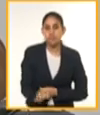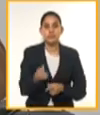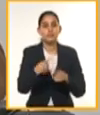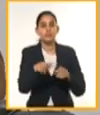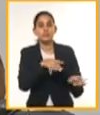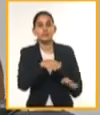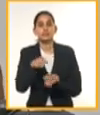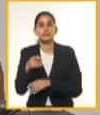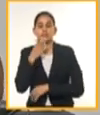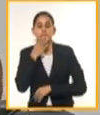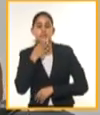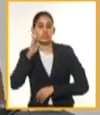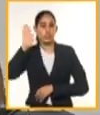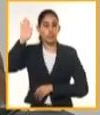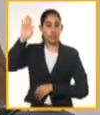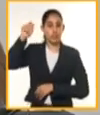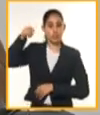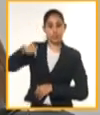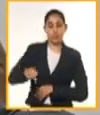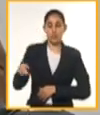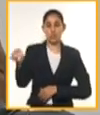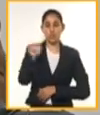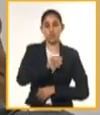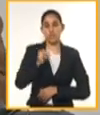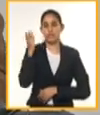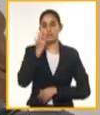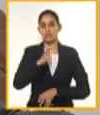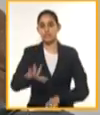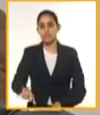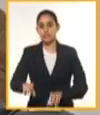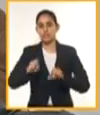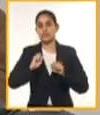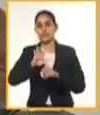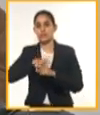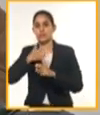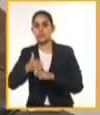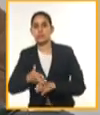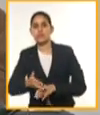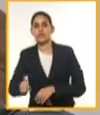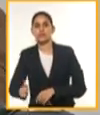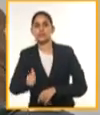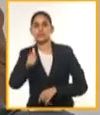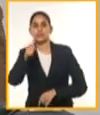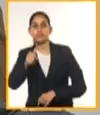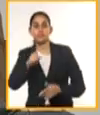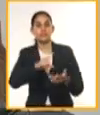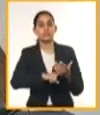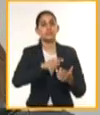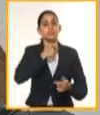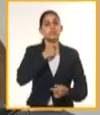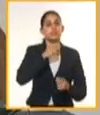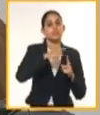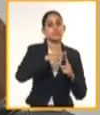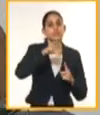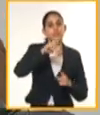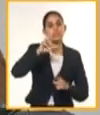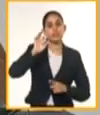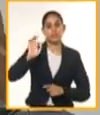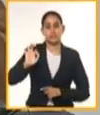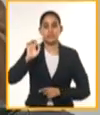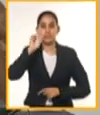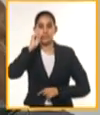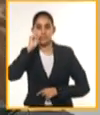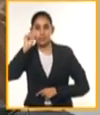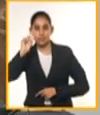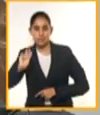nazifascistas, aupados también por quien después gana las elecciones, Petro Poroshenko, lo que hacen es